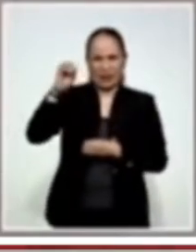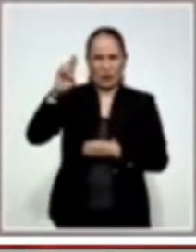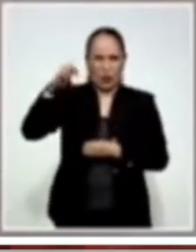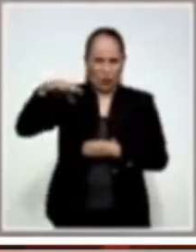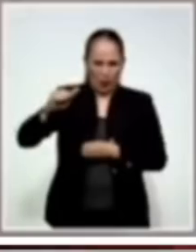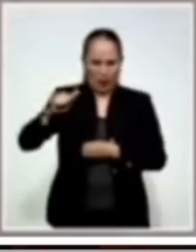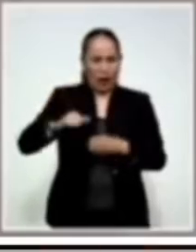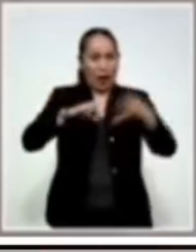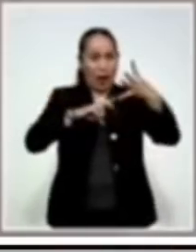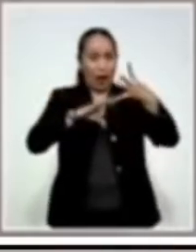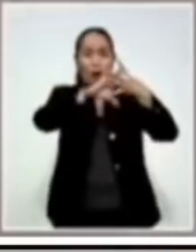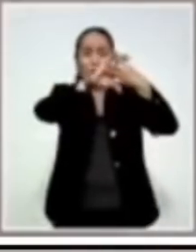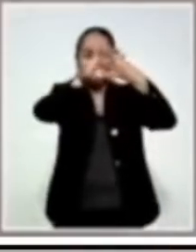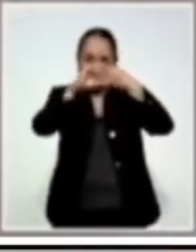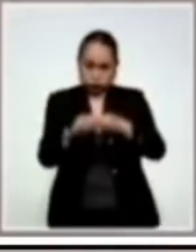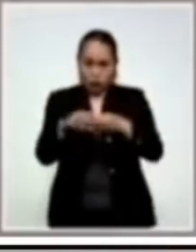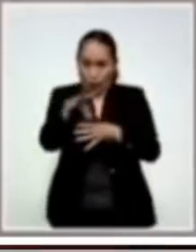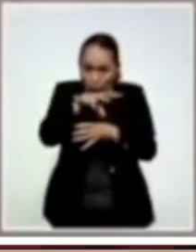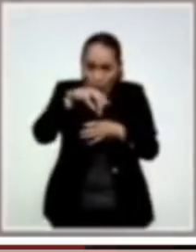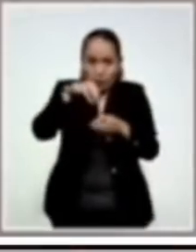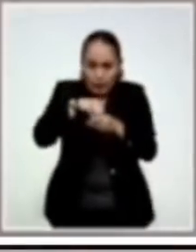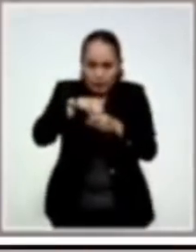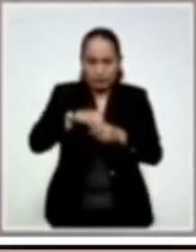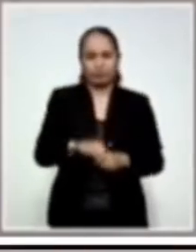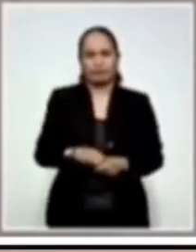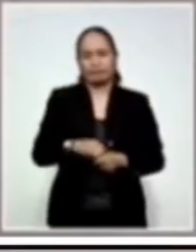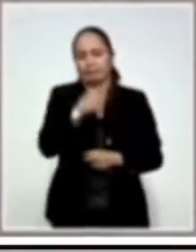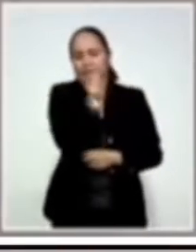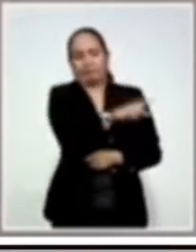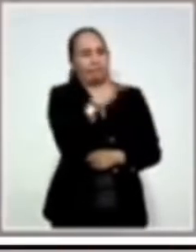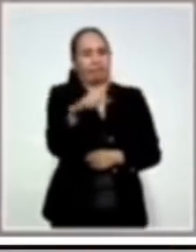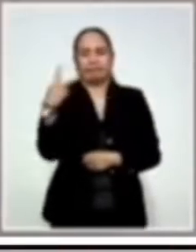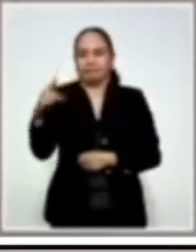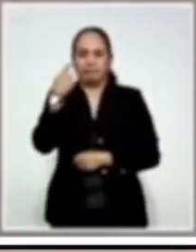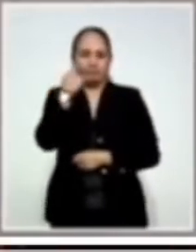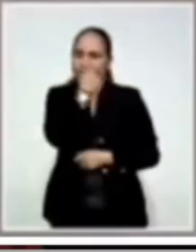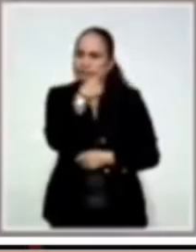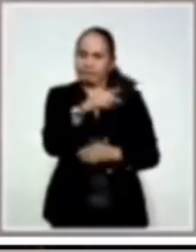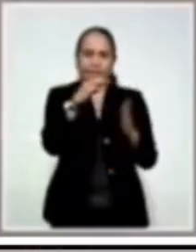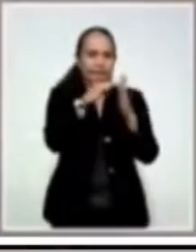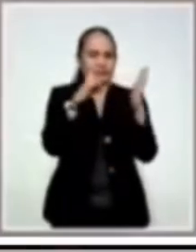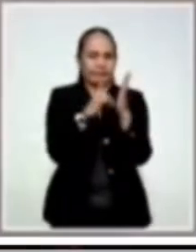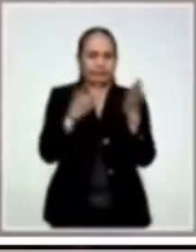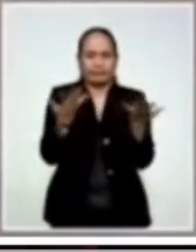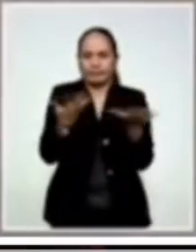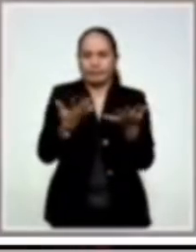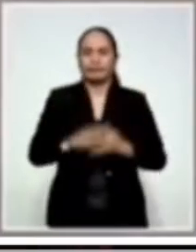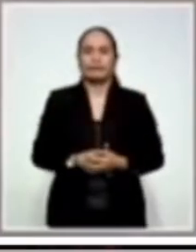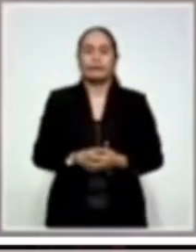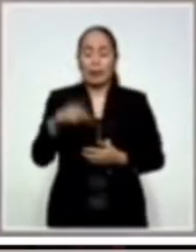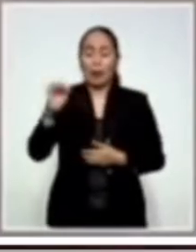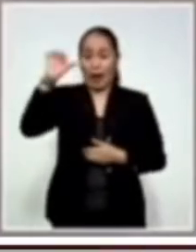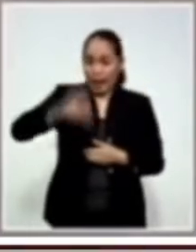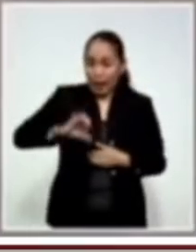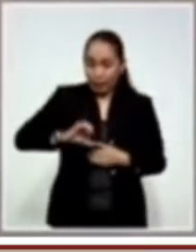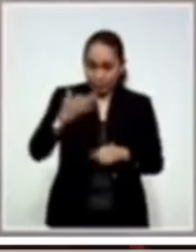sistema. Pero reitero, ahí es la metodología de cada ministra o ministro. Pero este asunto no